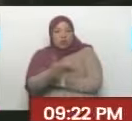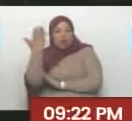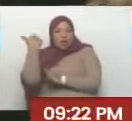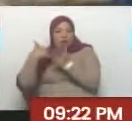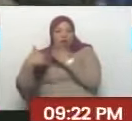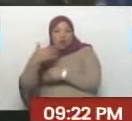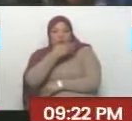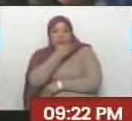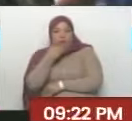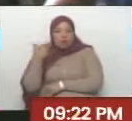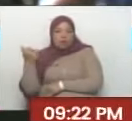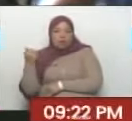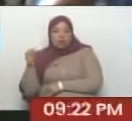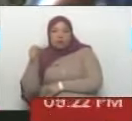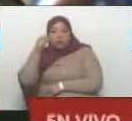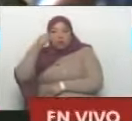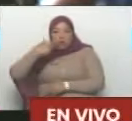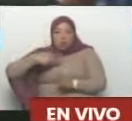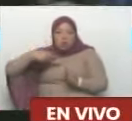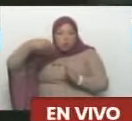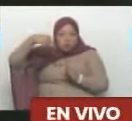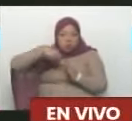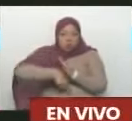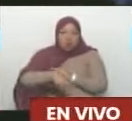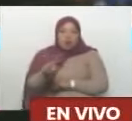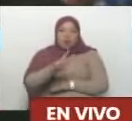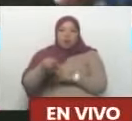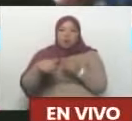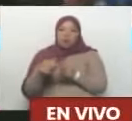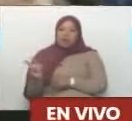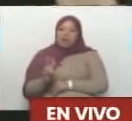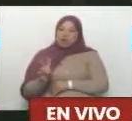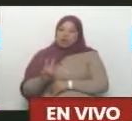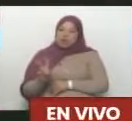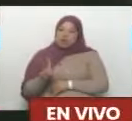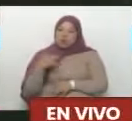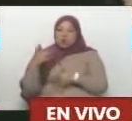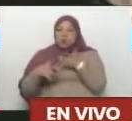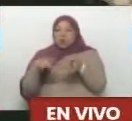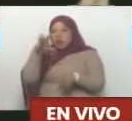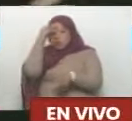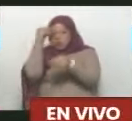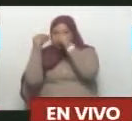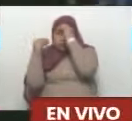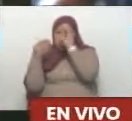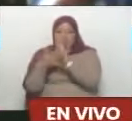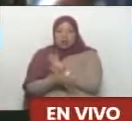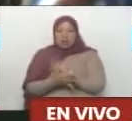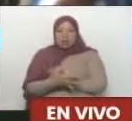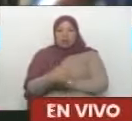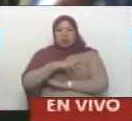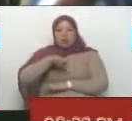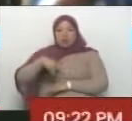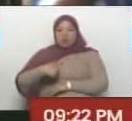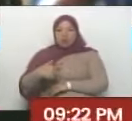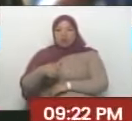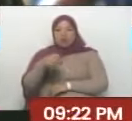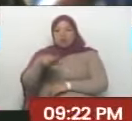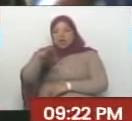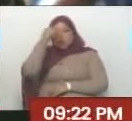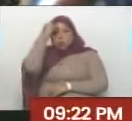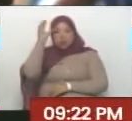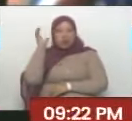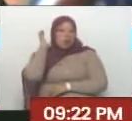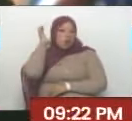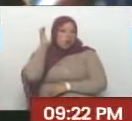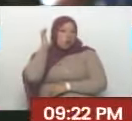catatumba. Yo llamo el país profundo porque me he ido por todo el territorio aprendiendo de ellos. Si nosotros tenemos